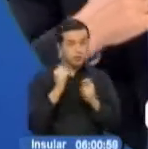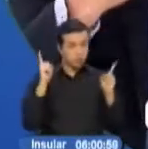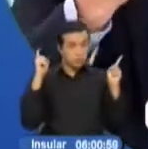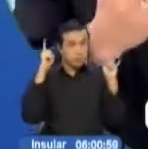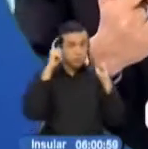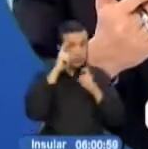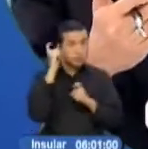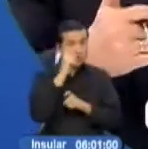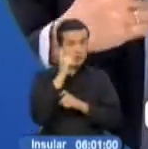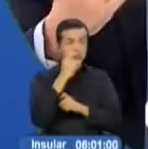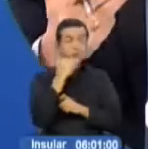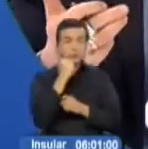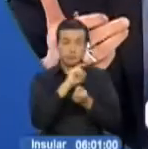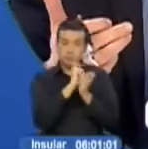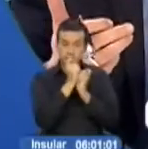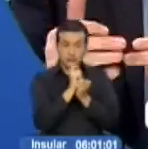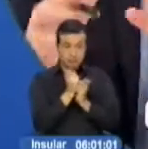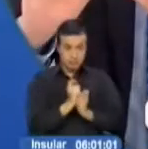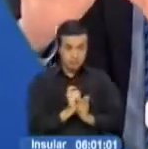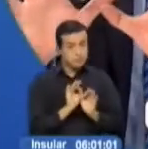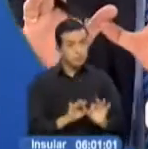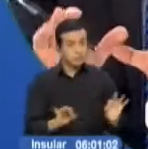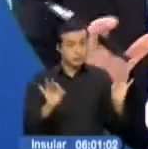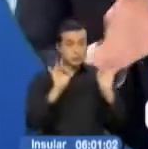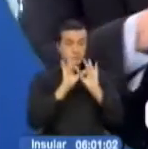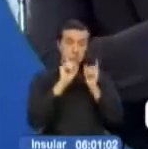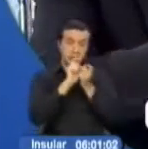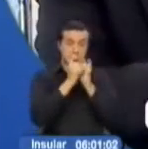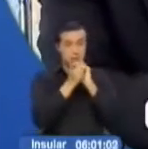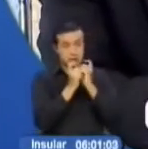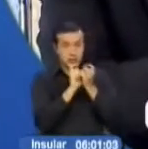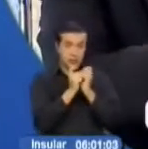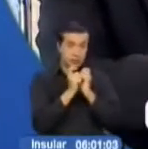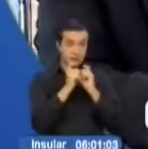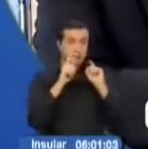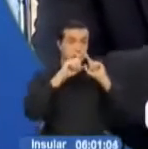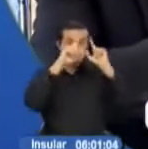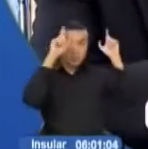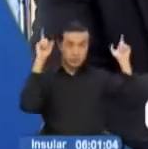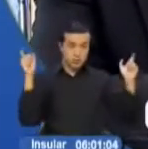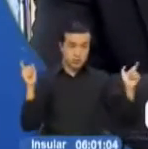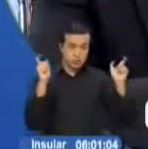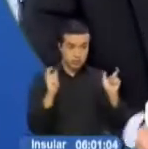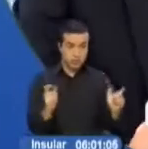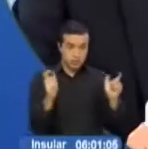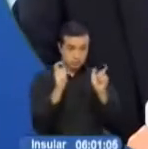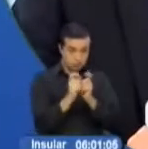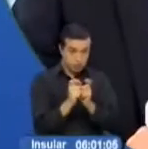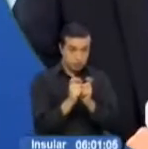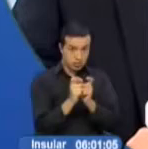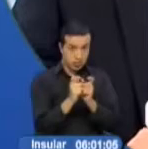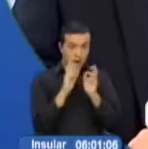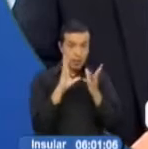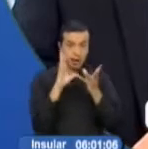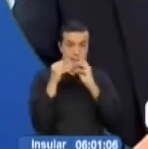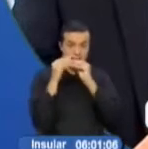se necesita reconceptualizarla para ajustarla a las micros, pequeñas y medianas?